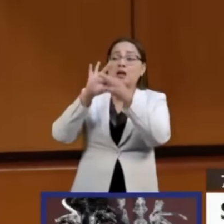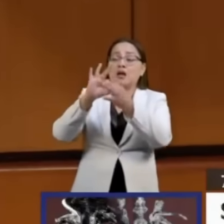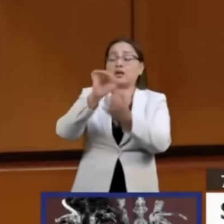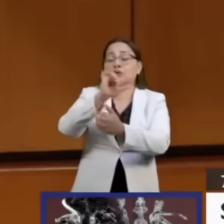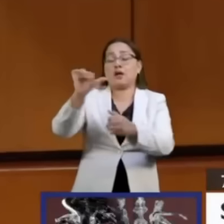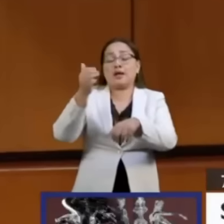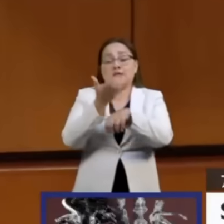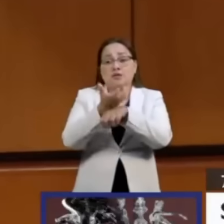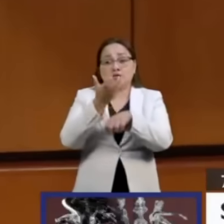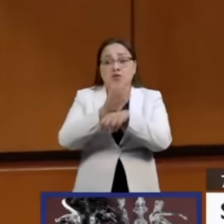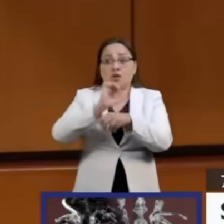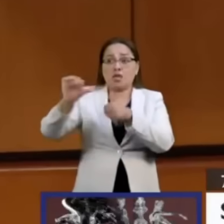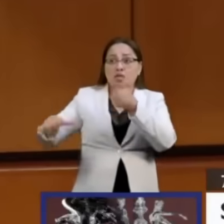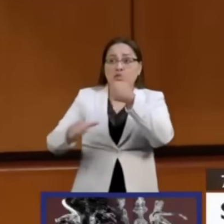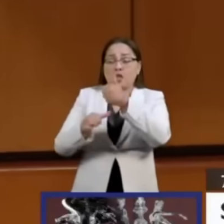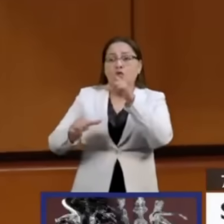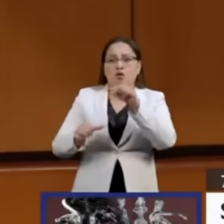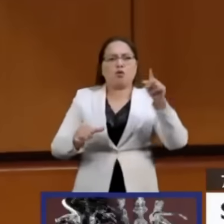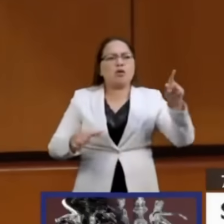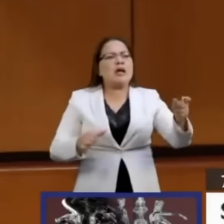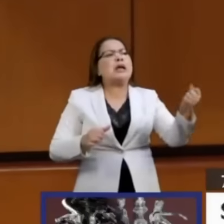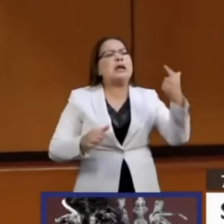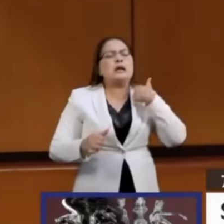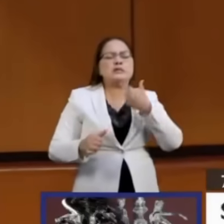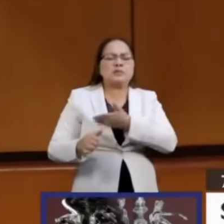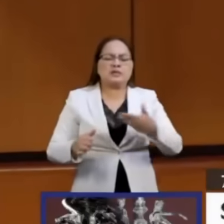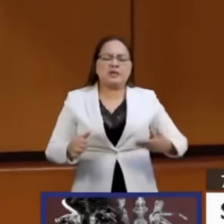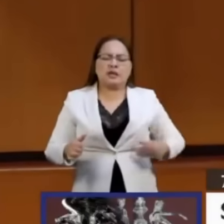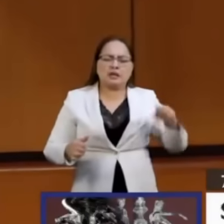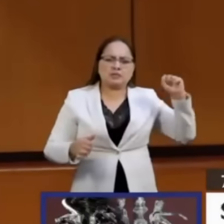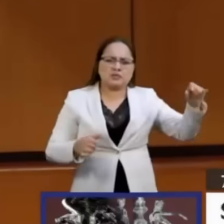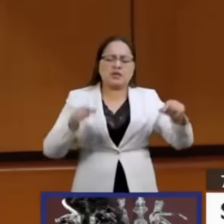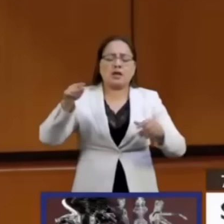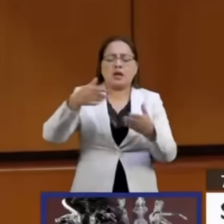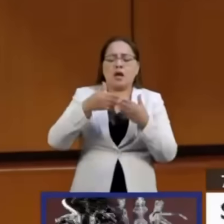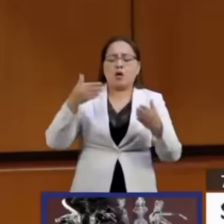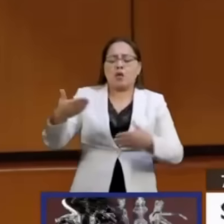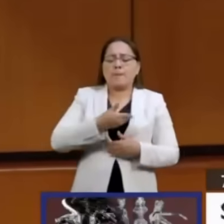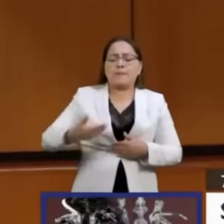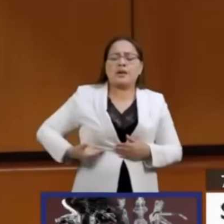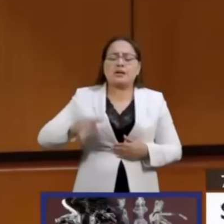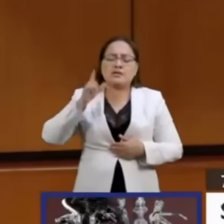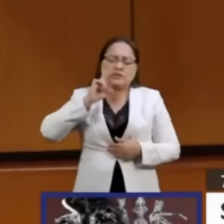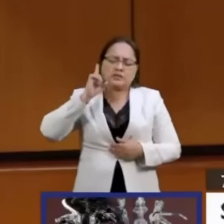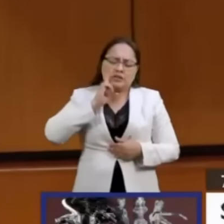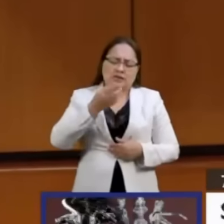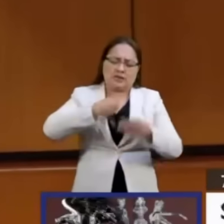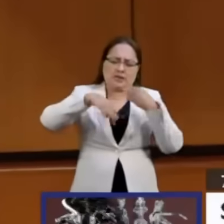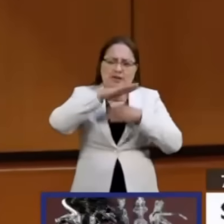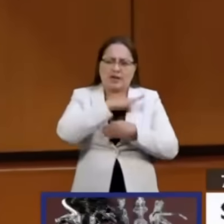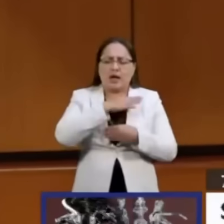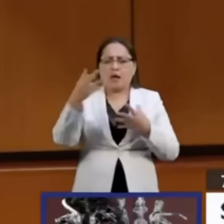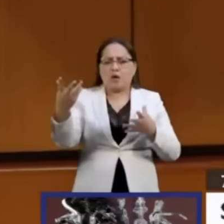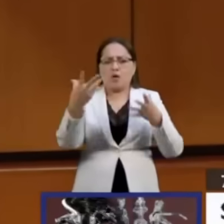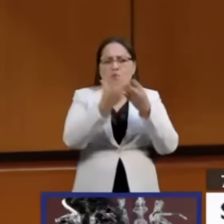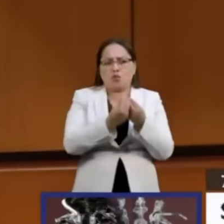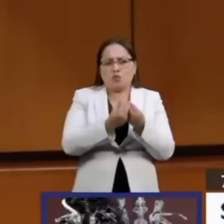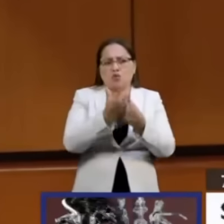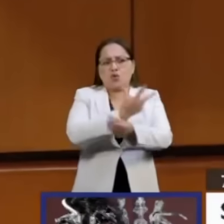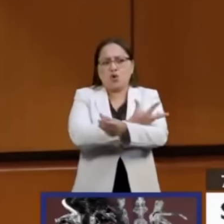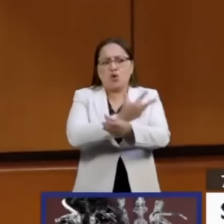Unidos de subordinación, sino de coordinación. Y a diferencia de Ernesto